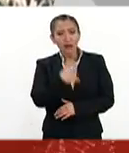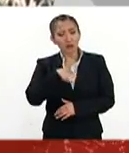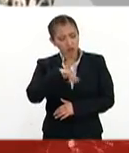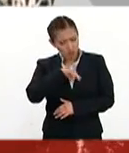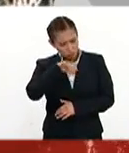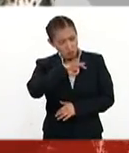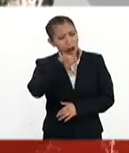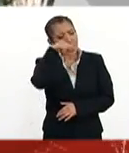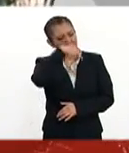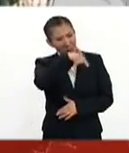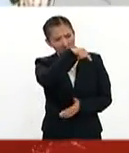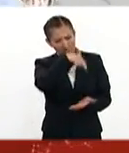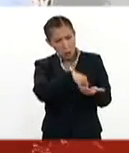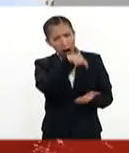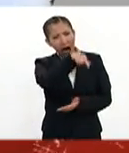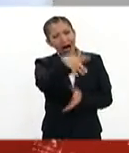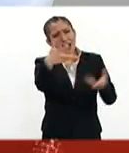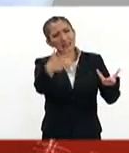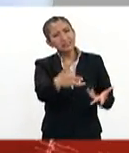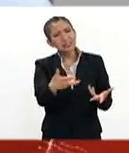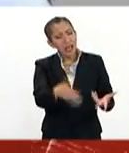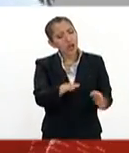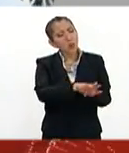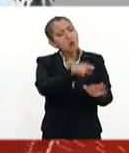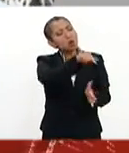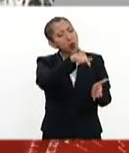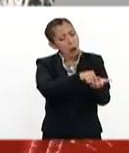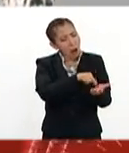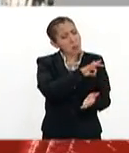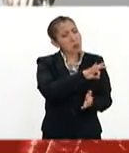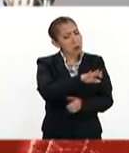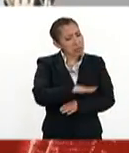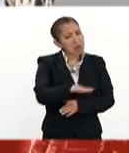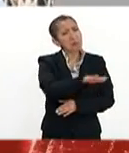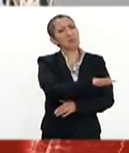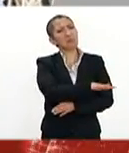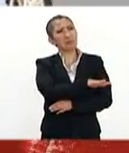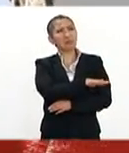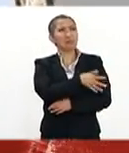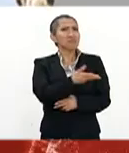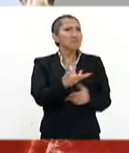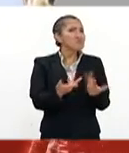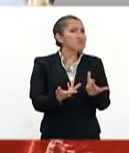ahí crear un espacio